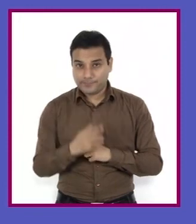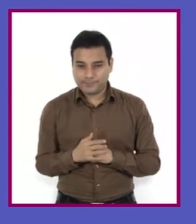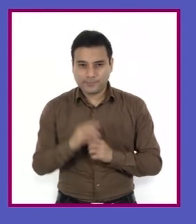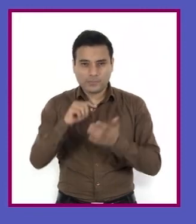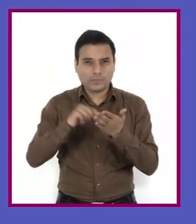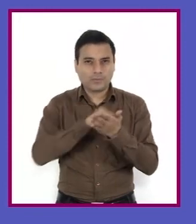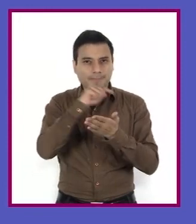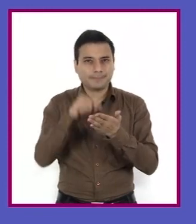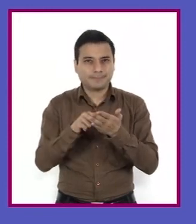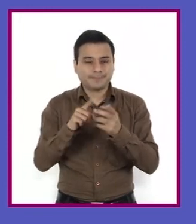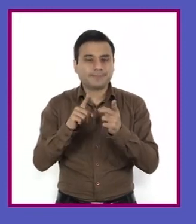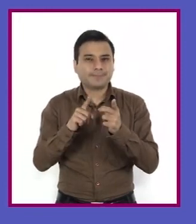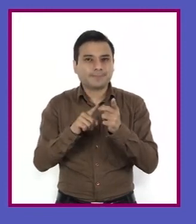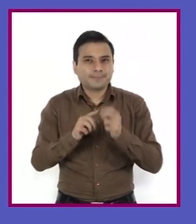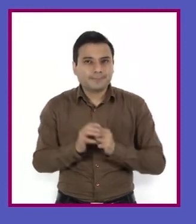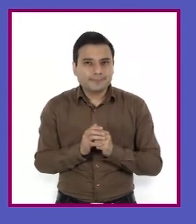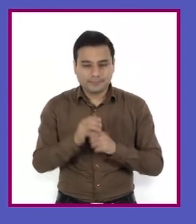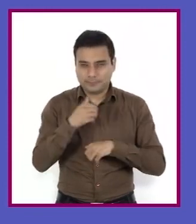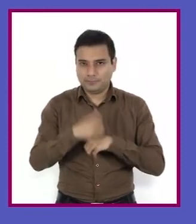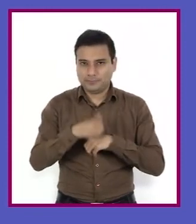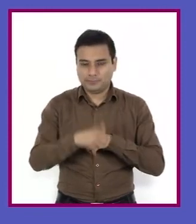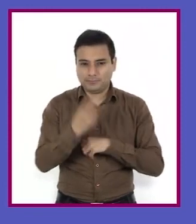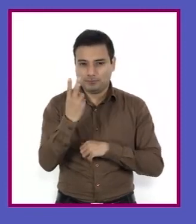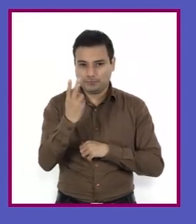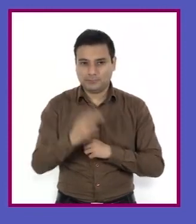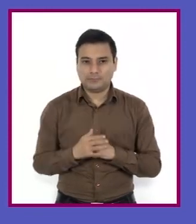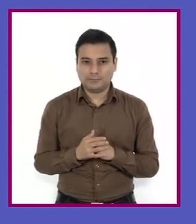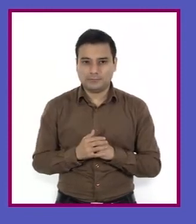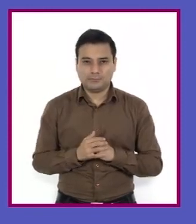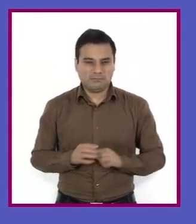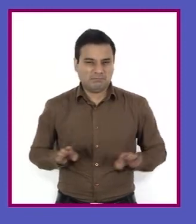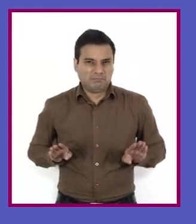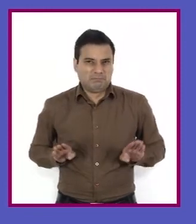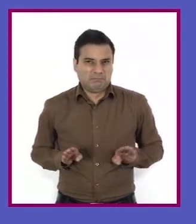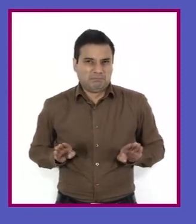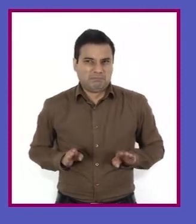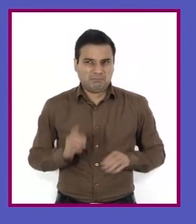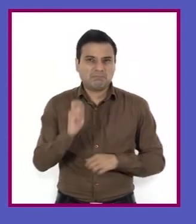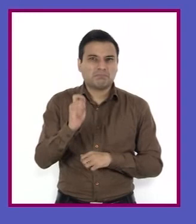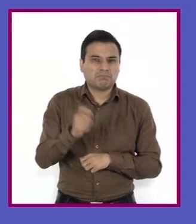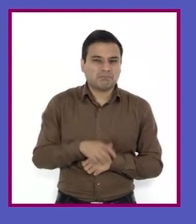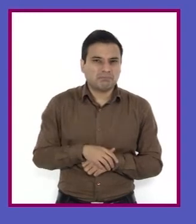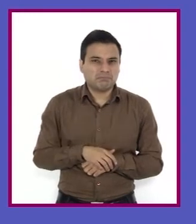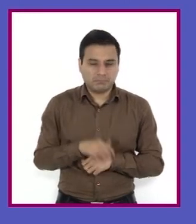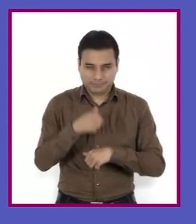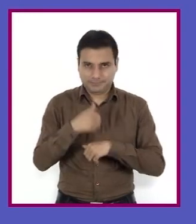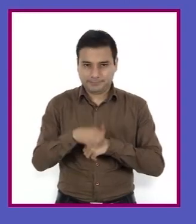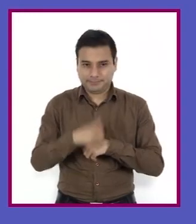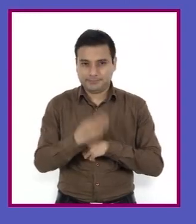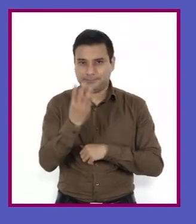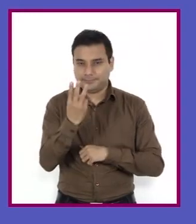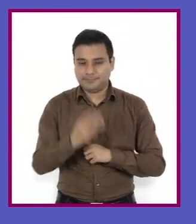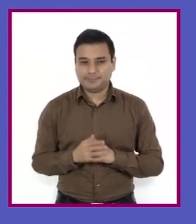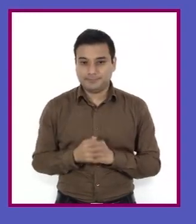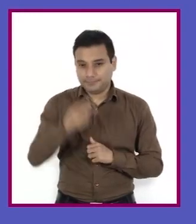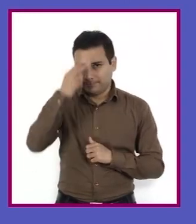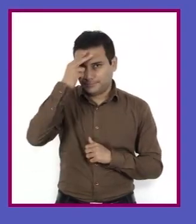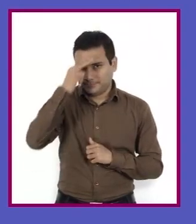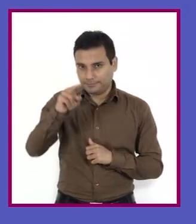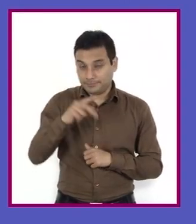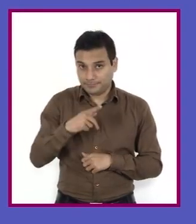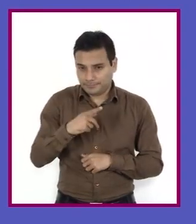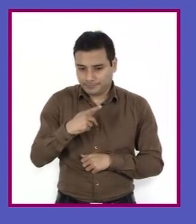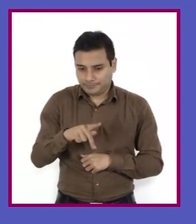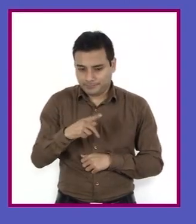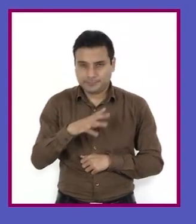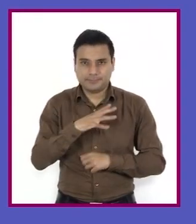Disposición geográfica. 2. Características generales de las plantas. Y 3. Especies mexicanas de